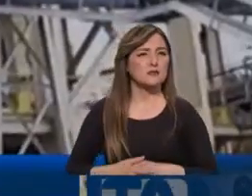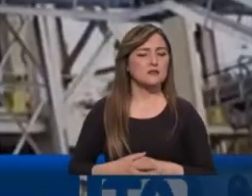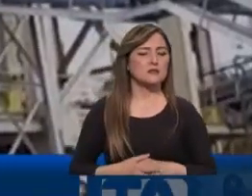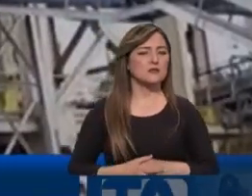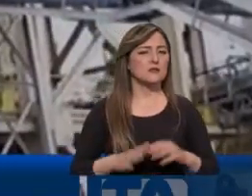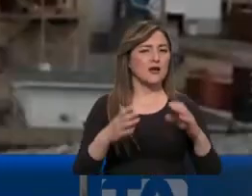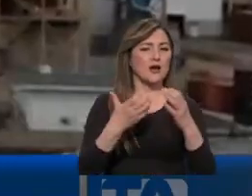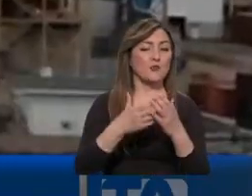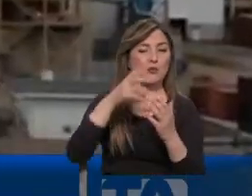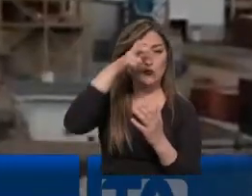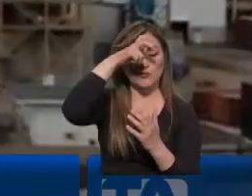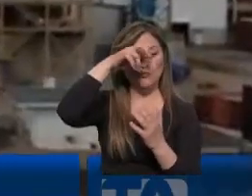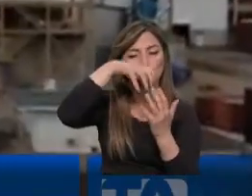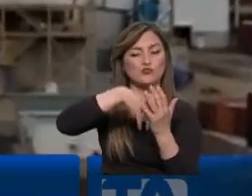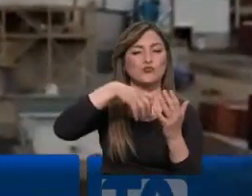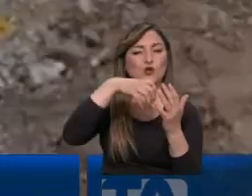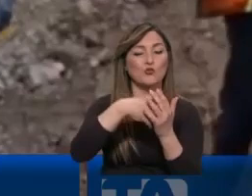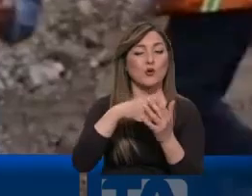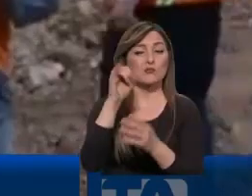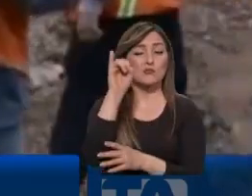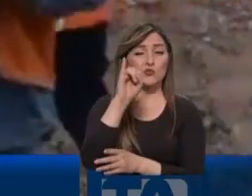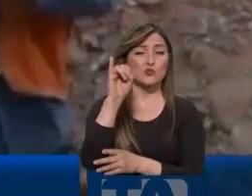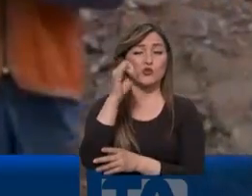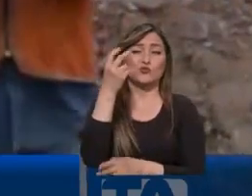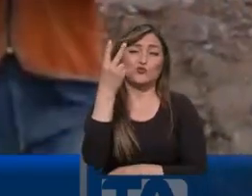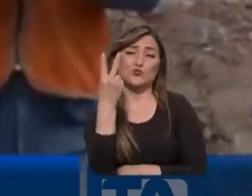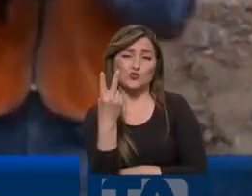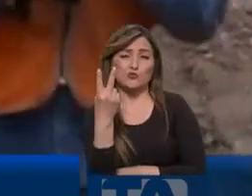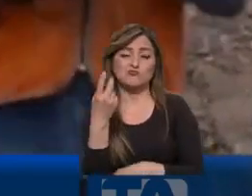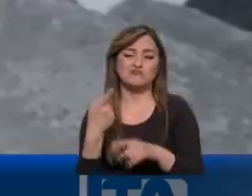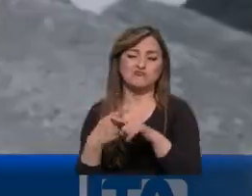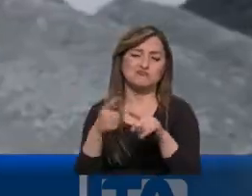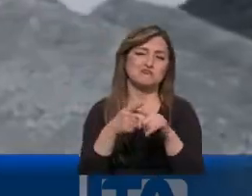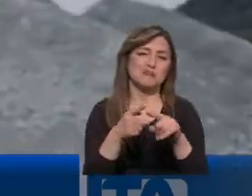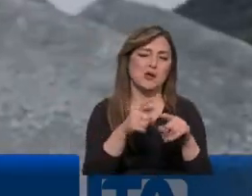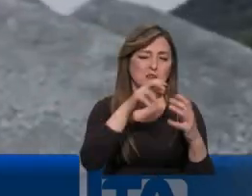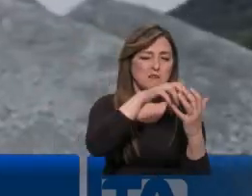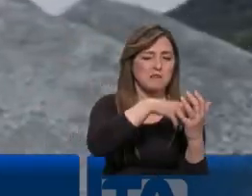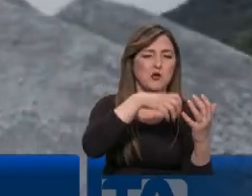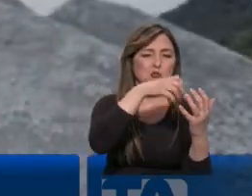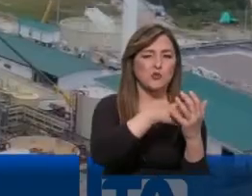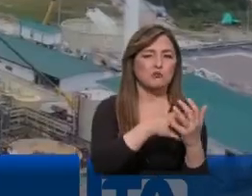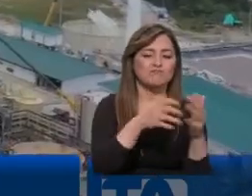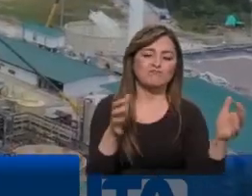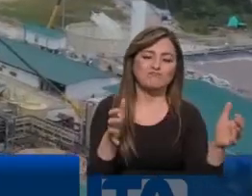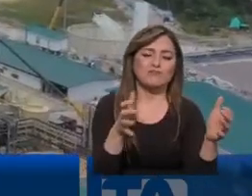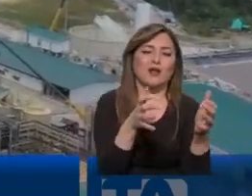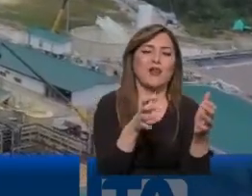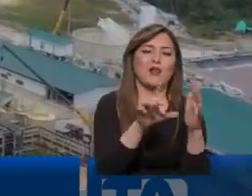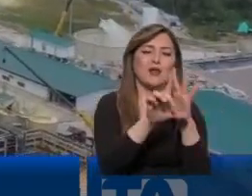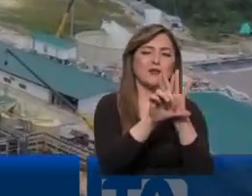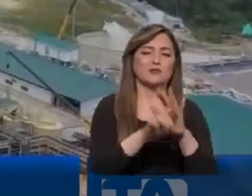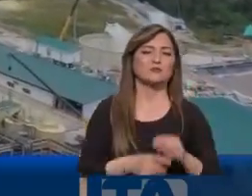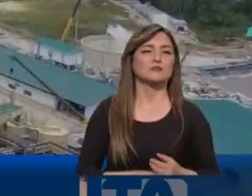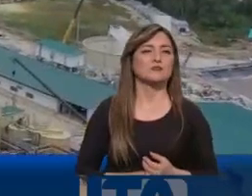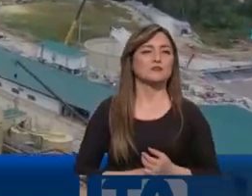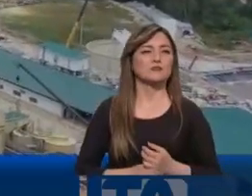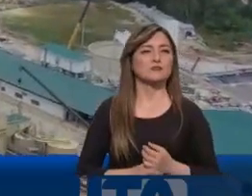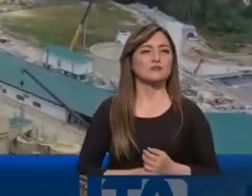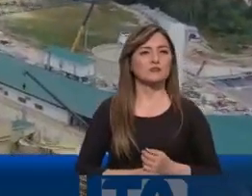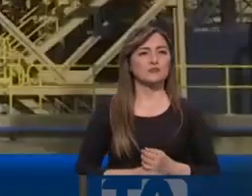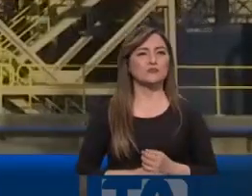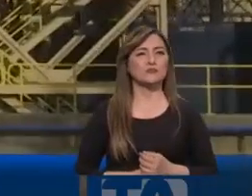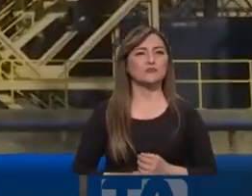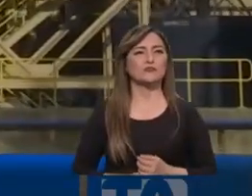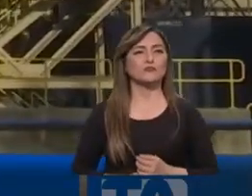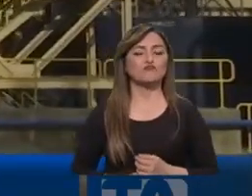apenas 2 minas industriales de producción a gran escala y el resto de pequeños proyectos de minería legal. Por ello, tienen